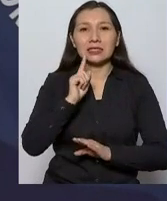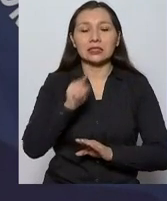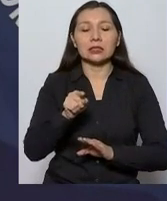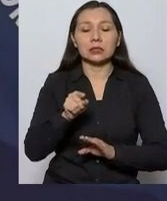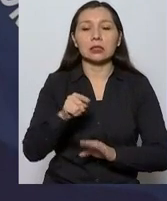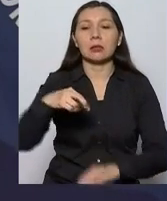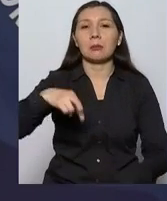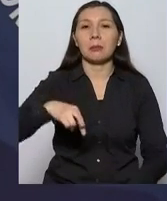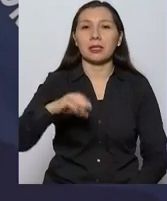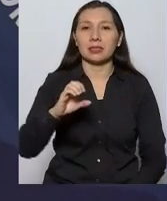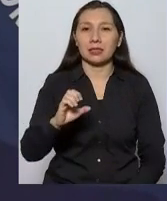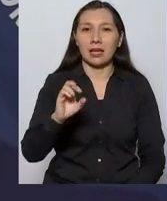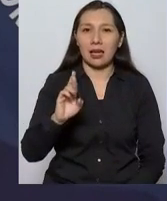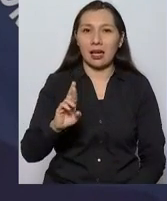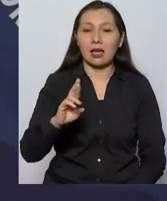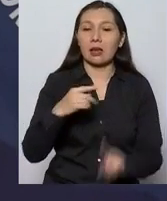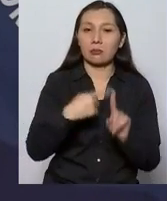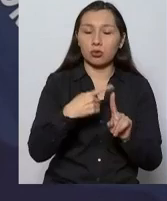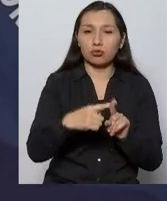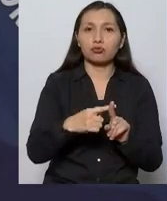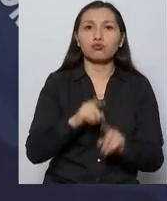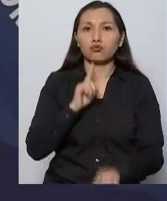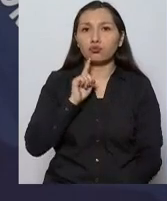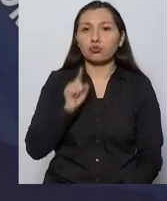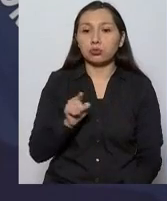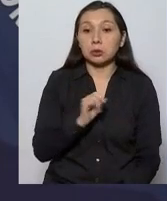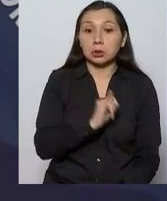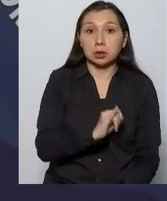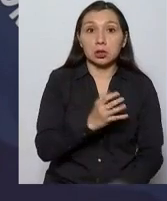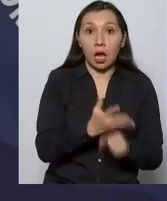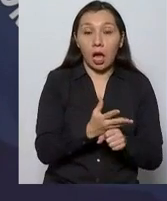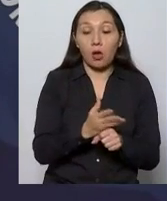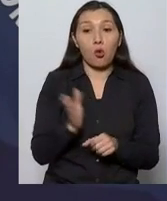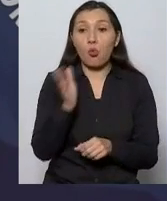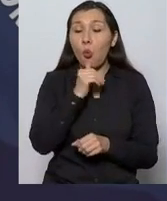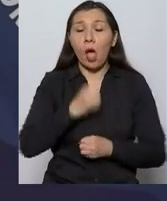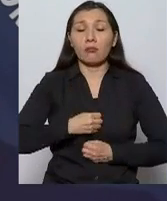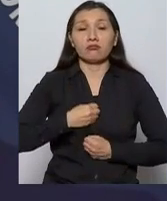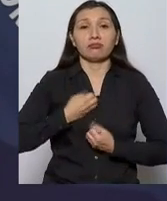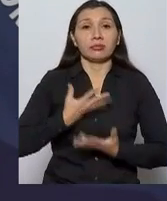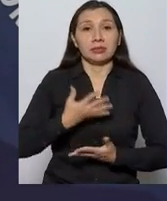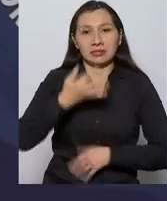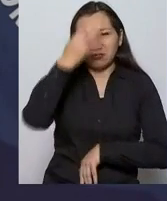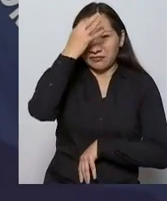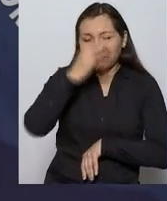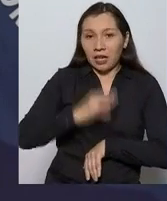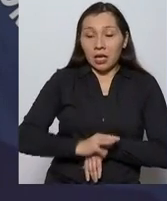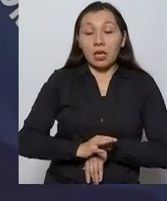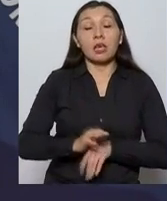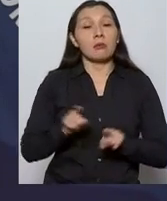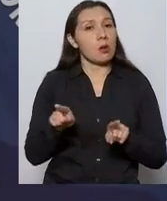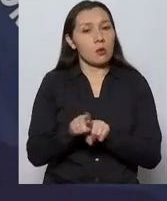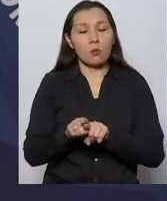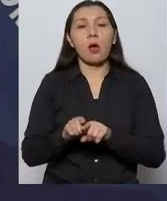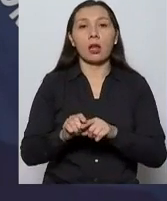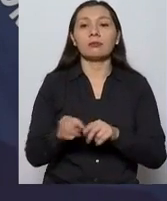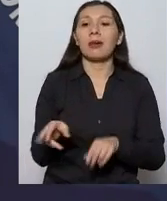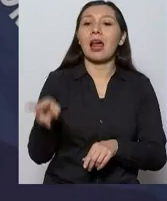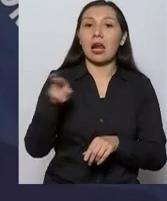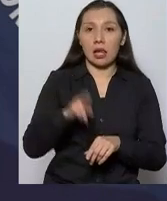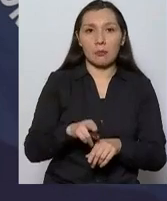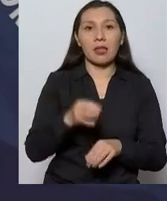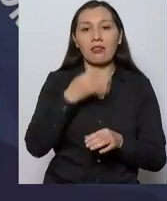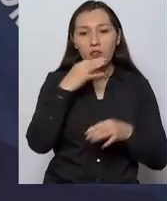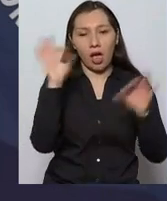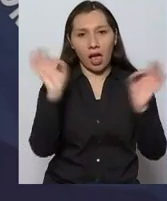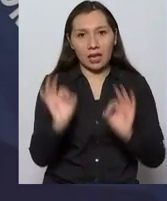un PCR positivo, hayan tenido o no hayan tenido síntomas. A pesar de que va a ser repetido a